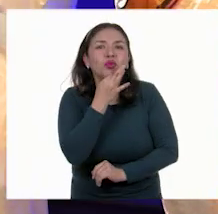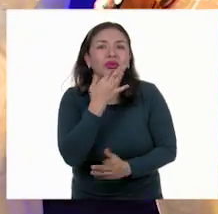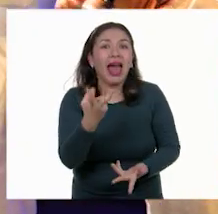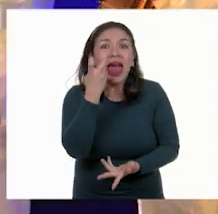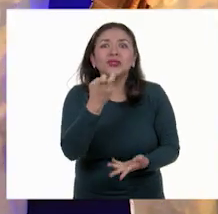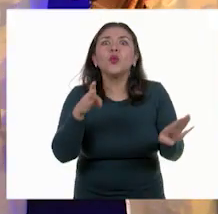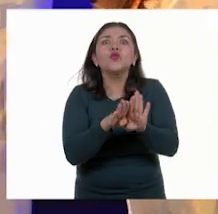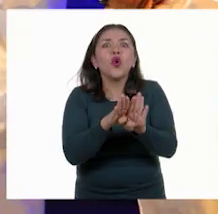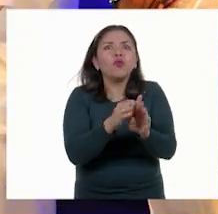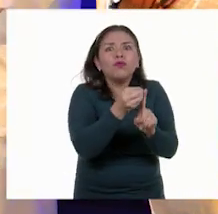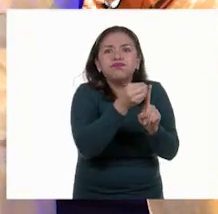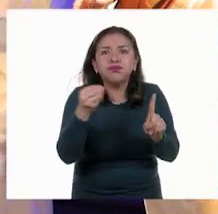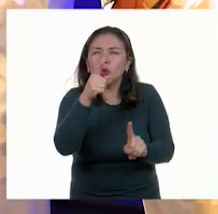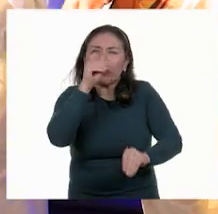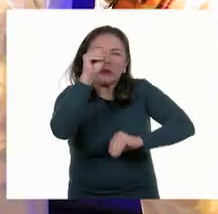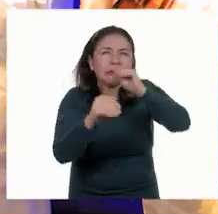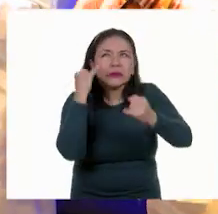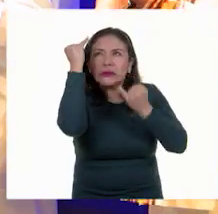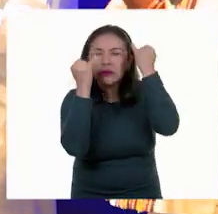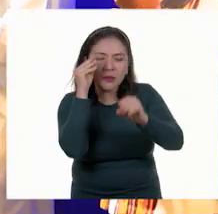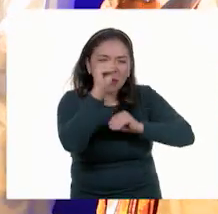lo vas a hacer? Pues lo estilizas, lo